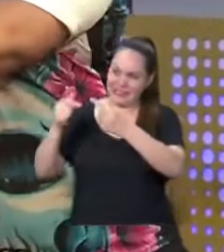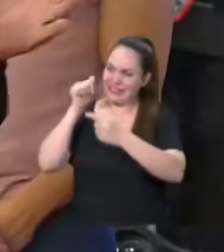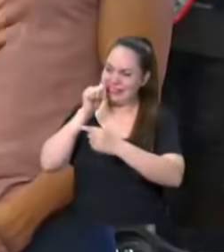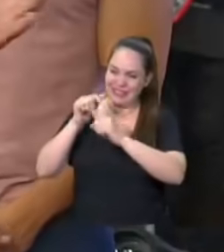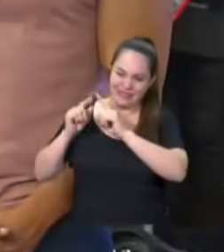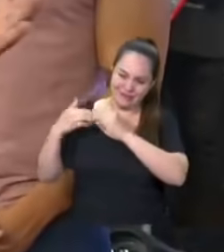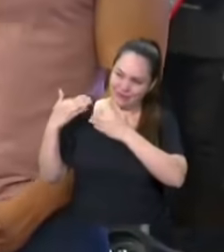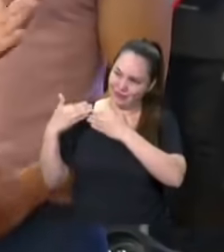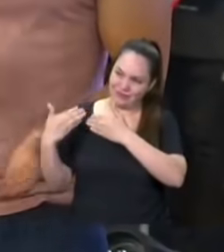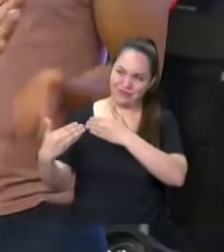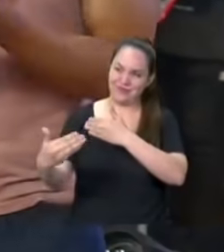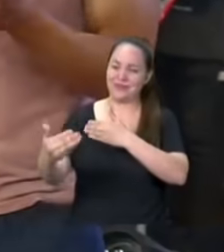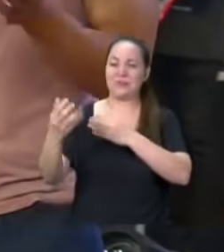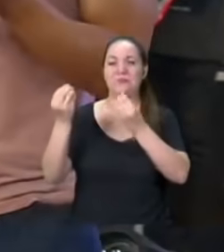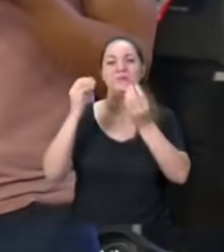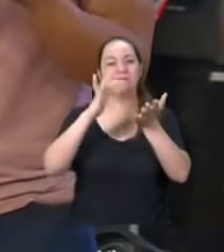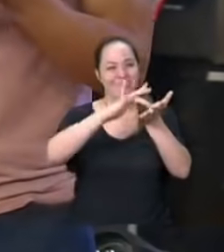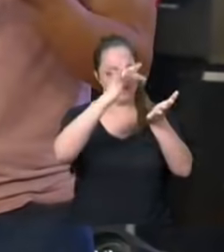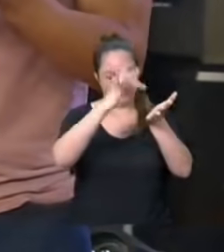Gracias, Big Neurosis. Gracias.